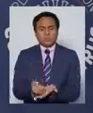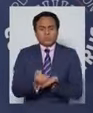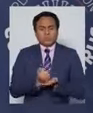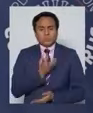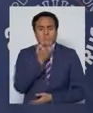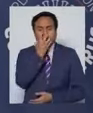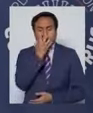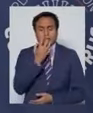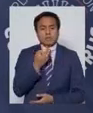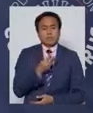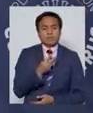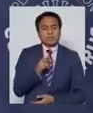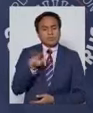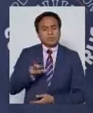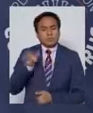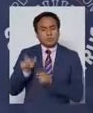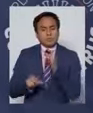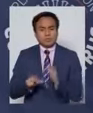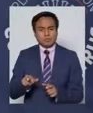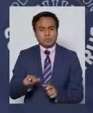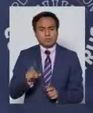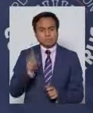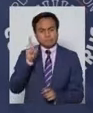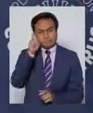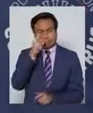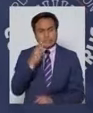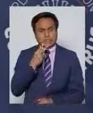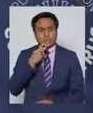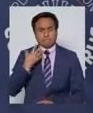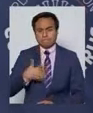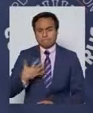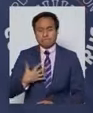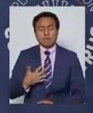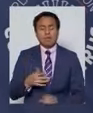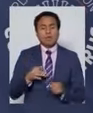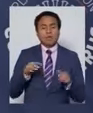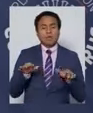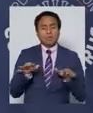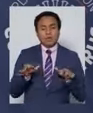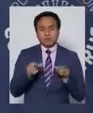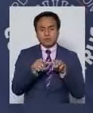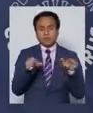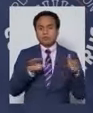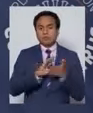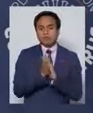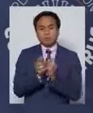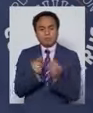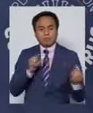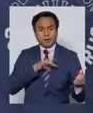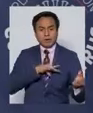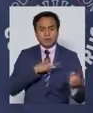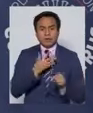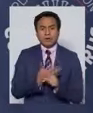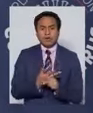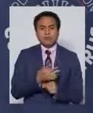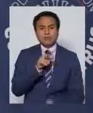y 318 en un estado crítico. La ocupación a nivel país es